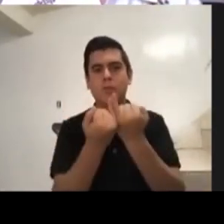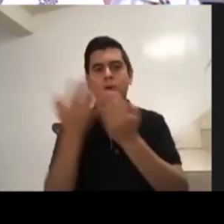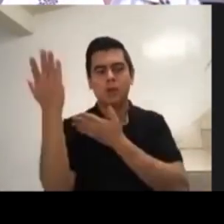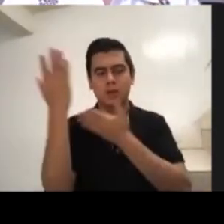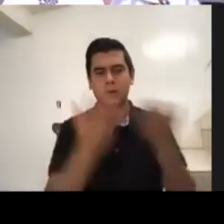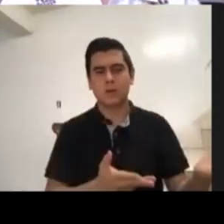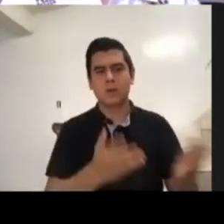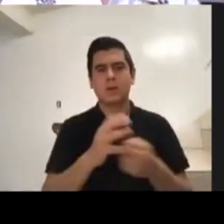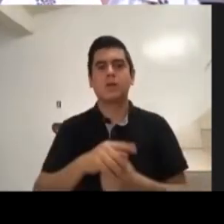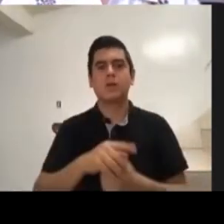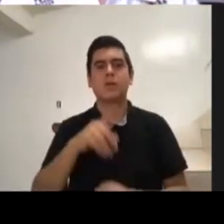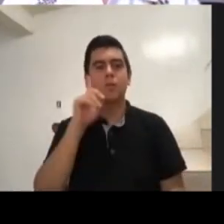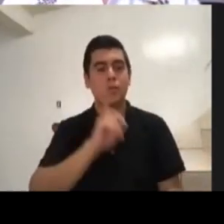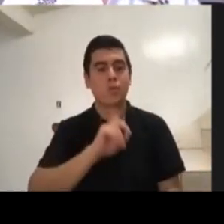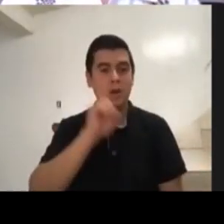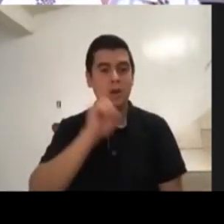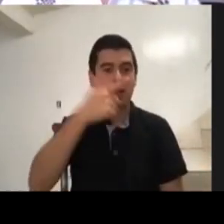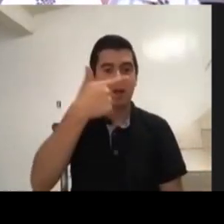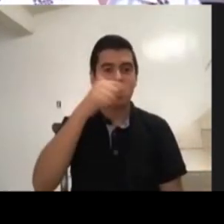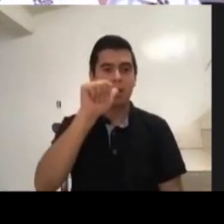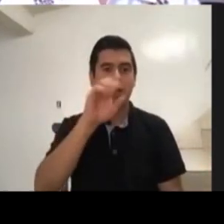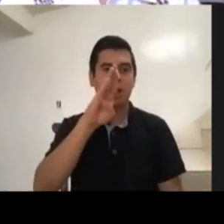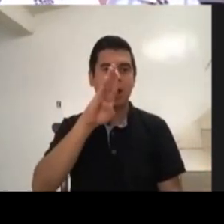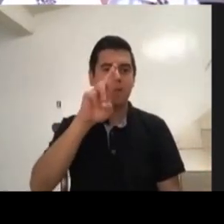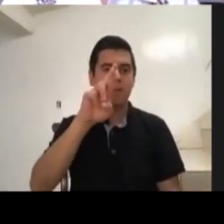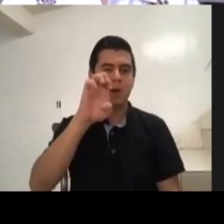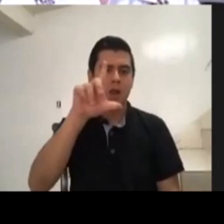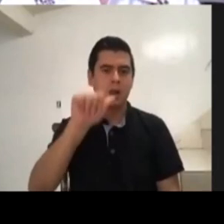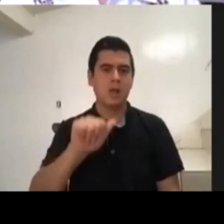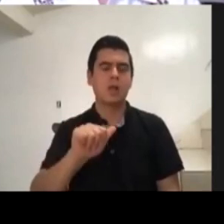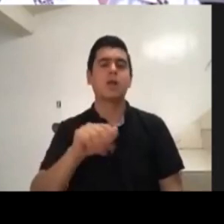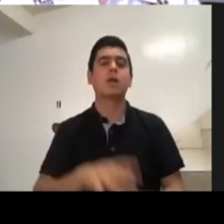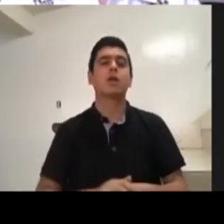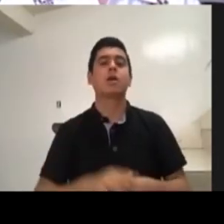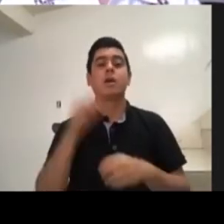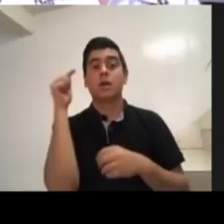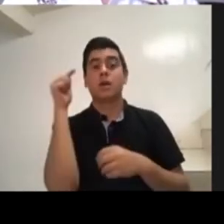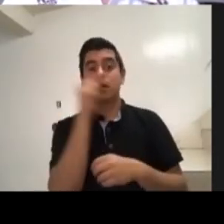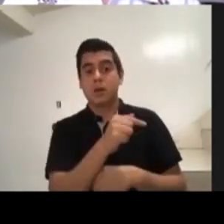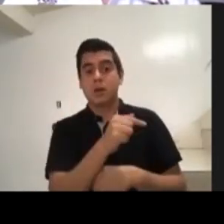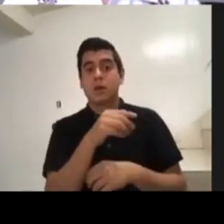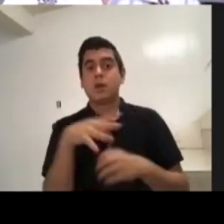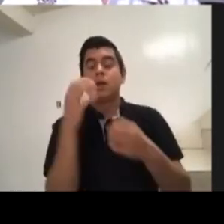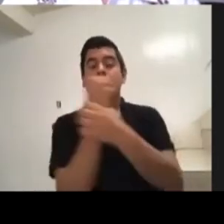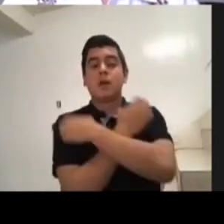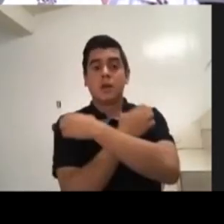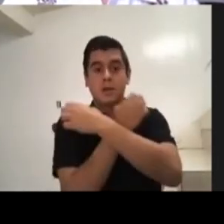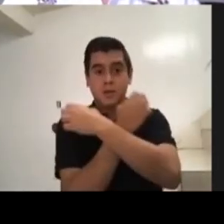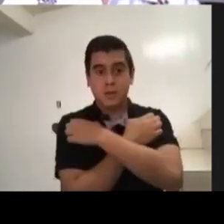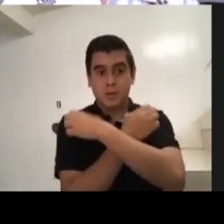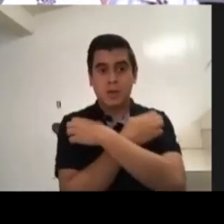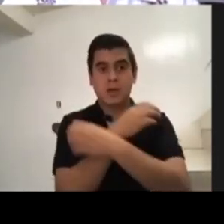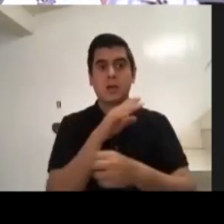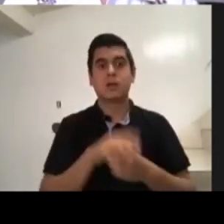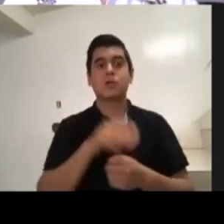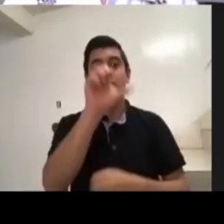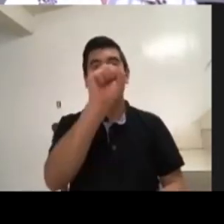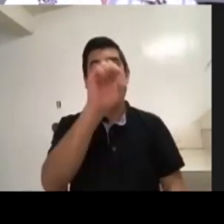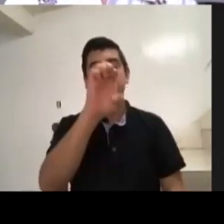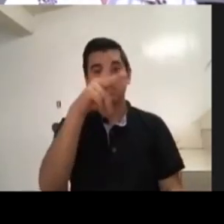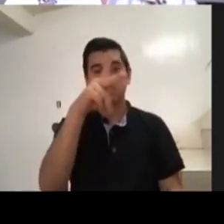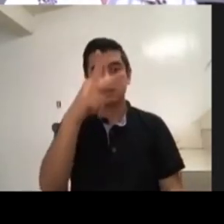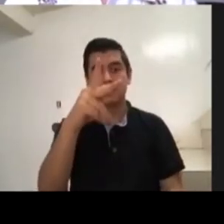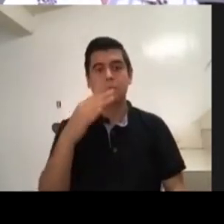de Fortalecimiento Curricular en Educación Básica en la Secretaría de Educación Pública. Ha sido coordinadora nacional del Programa